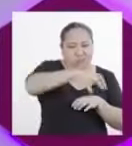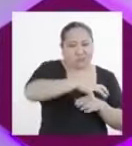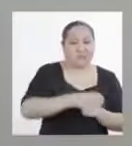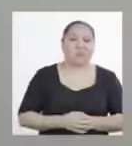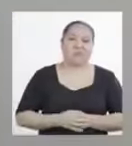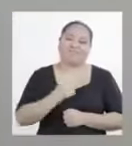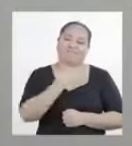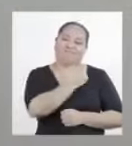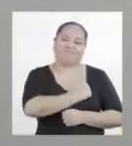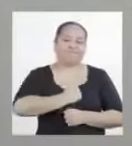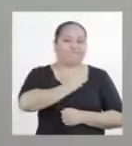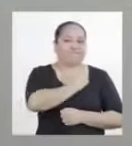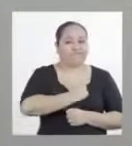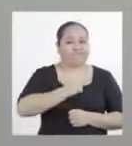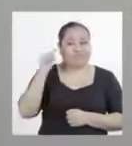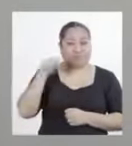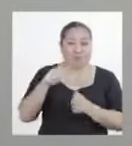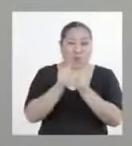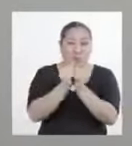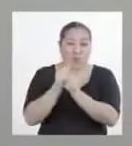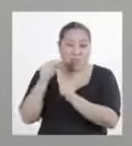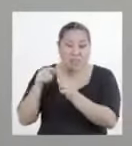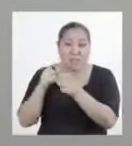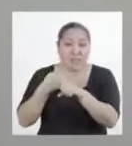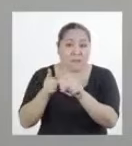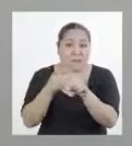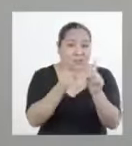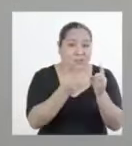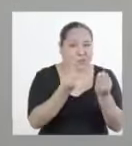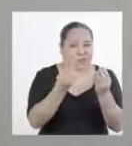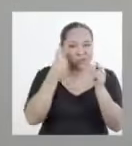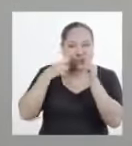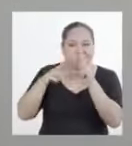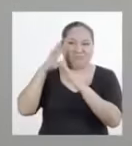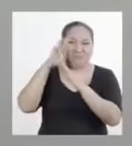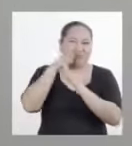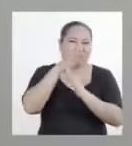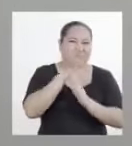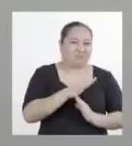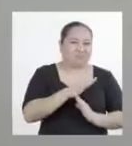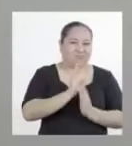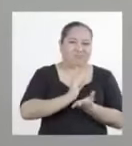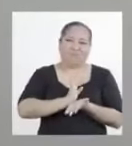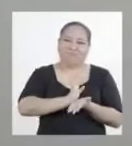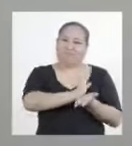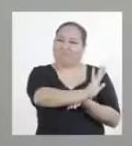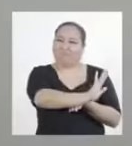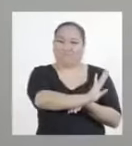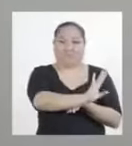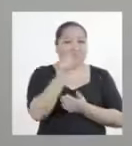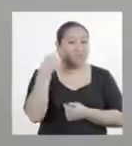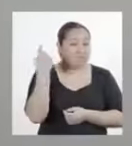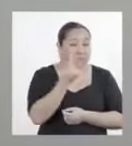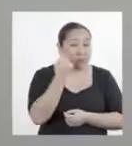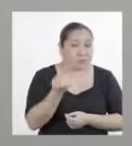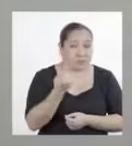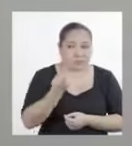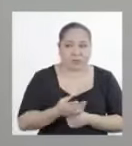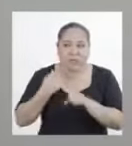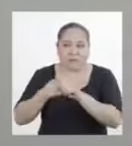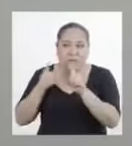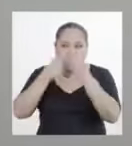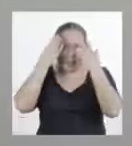contextos Y, lamentablemente, junto a esta diversidad muchas veces encontramos discriminación y exclusión Y no